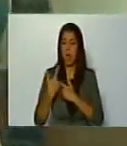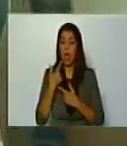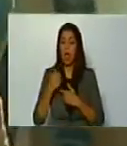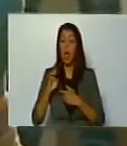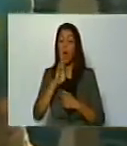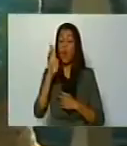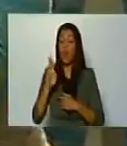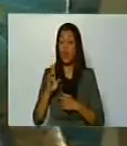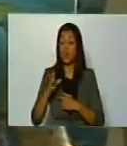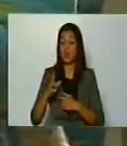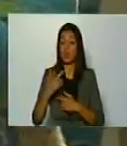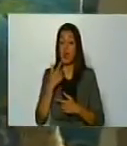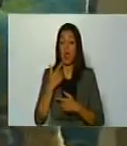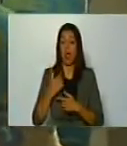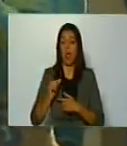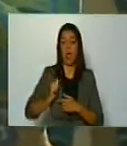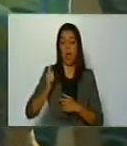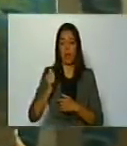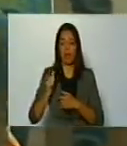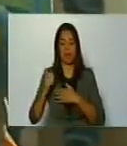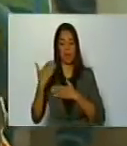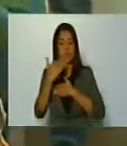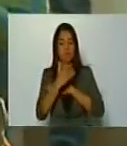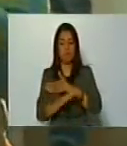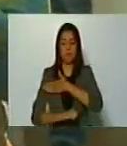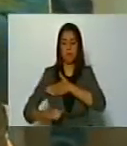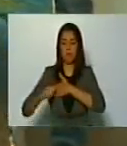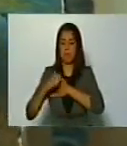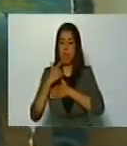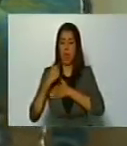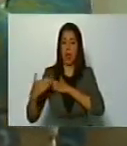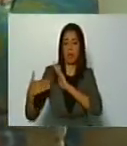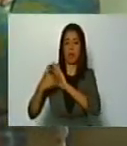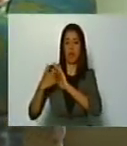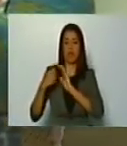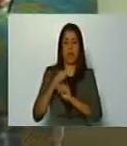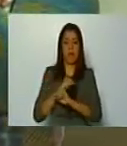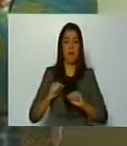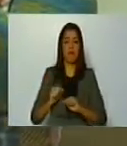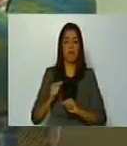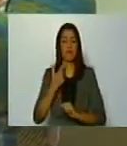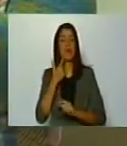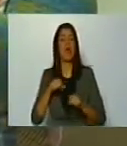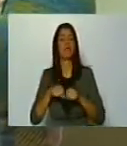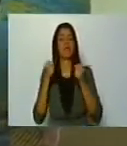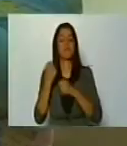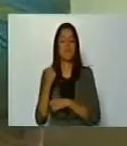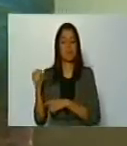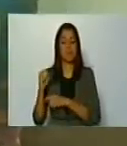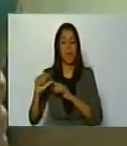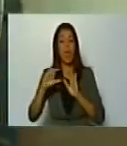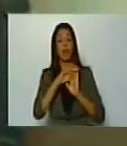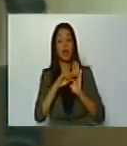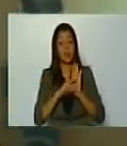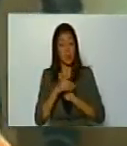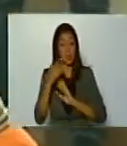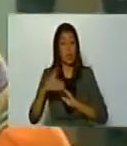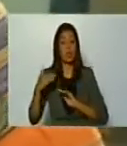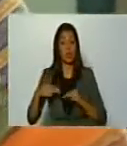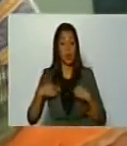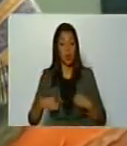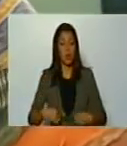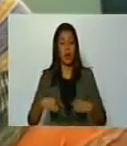Utilizó esa prerrogativa para atentar contra el orden constitucional y contra los derechos humanos.